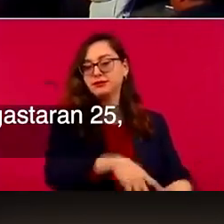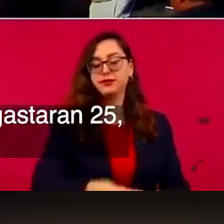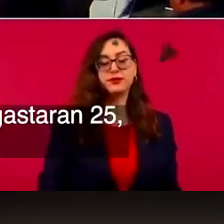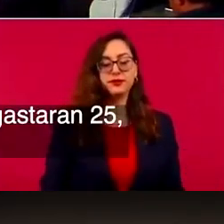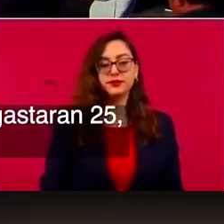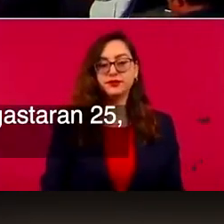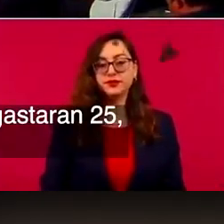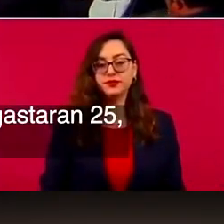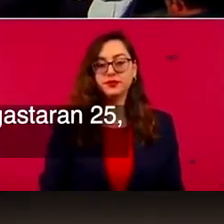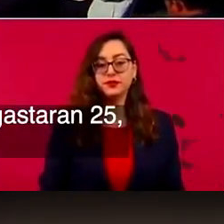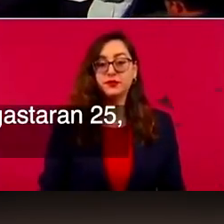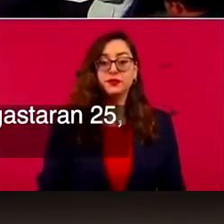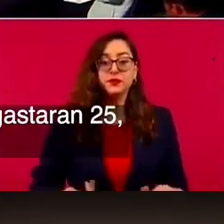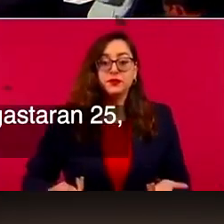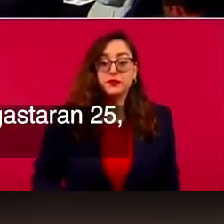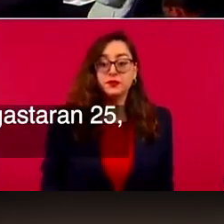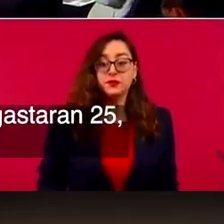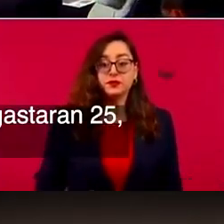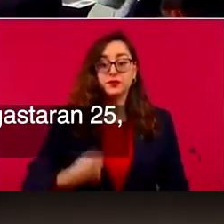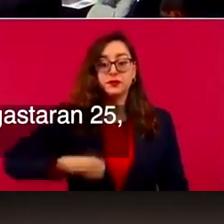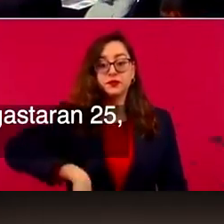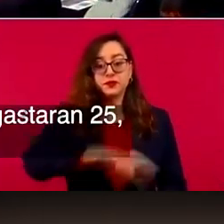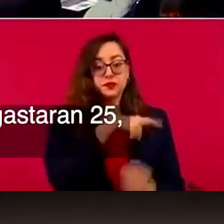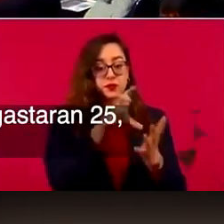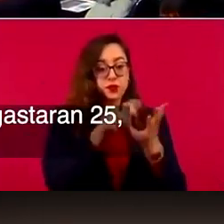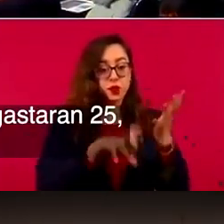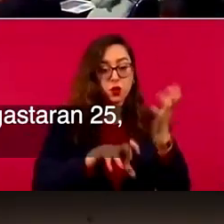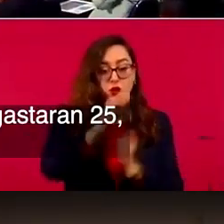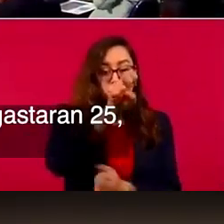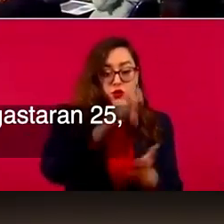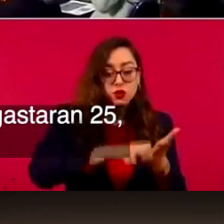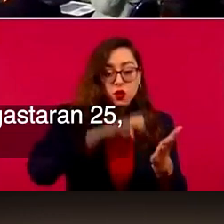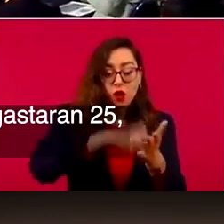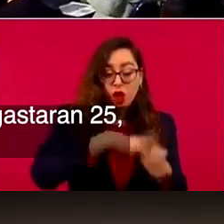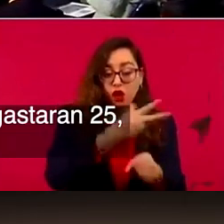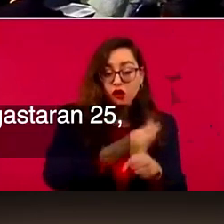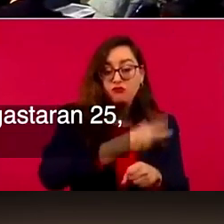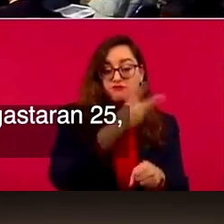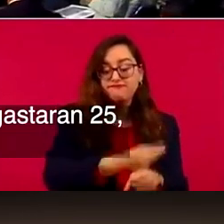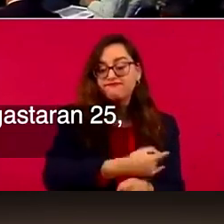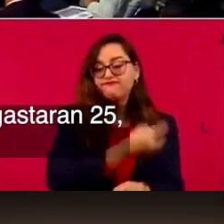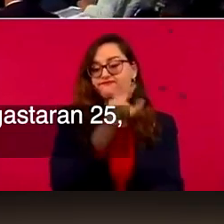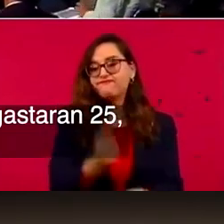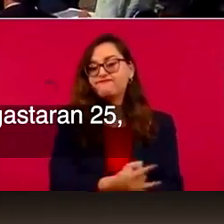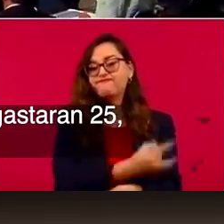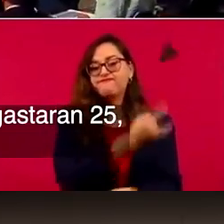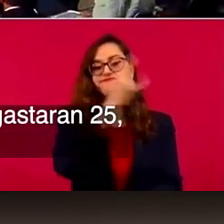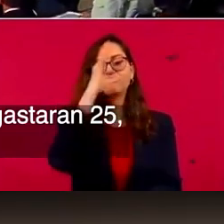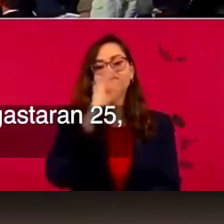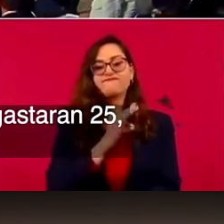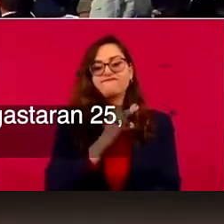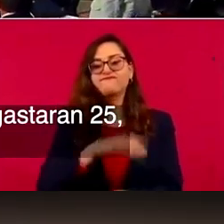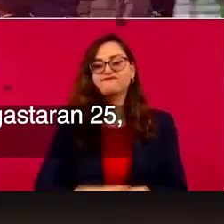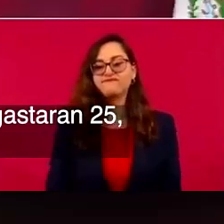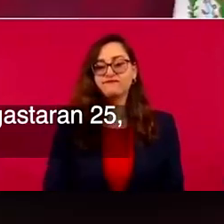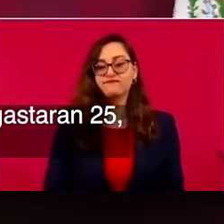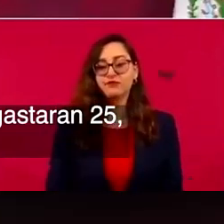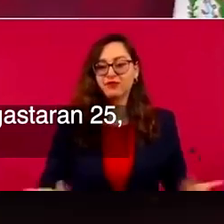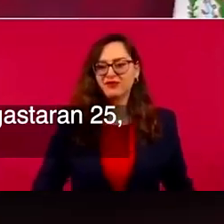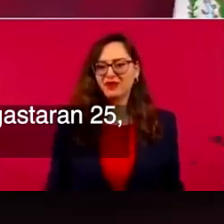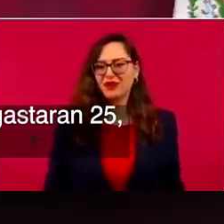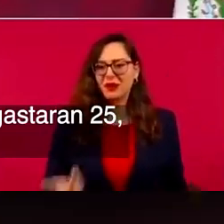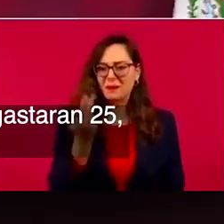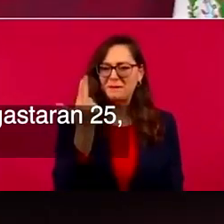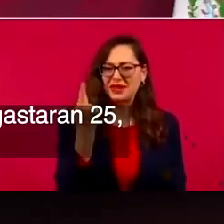Entonces, no se pudo, que era lo que queríamos, que no se gastaran 25, 28